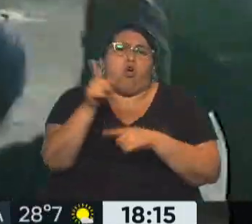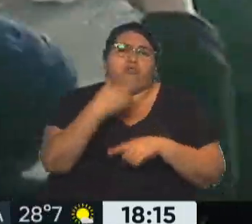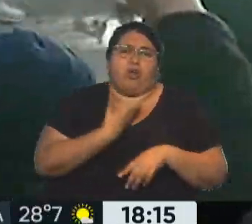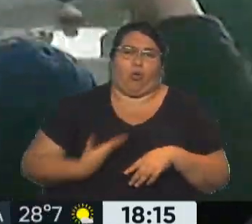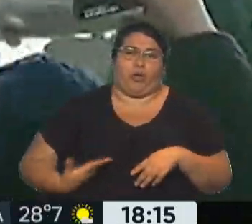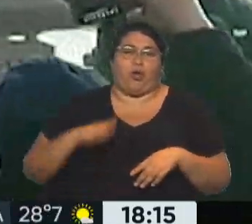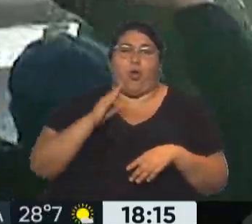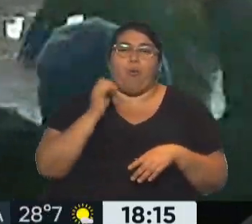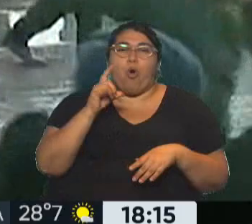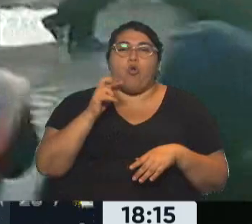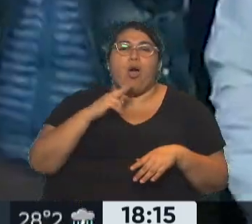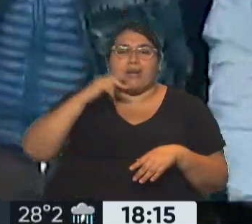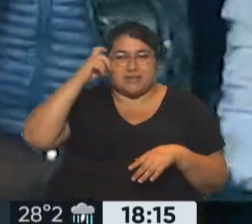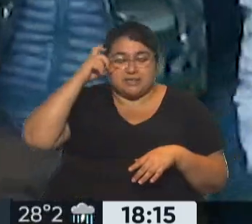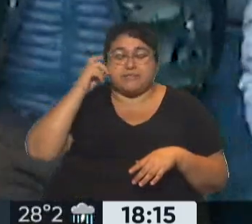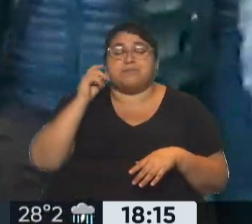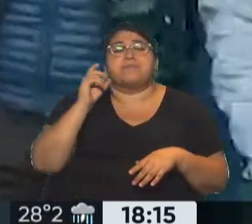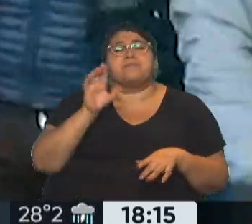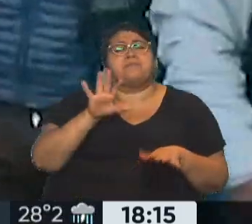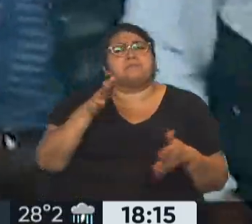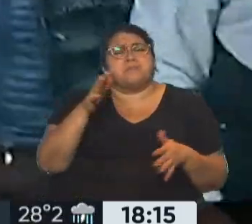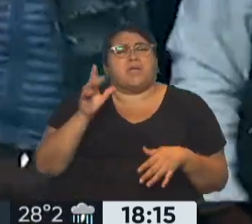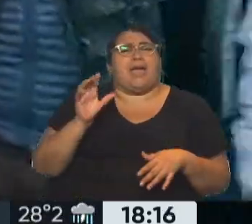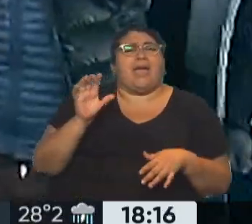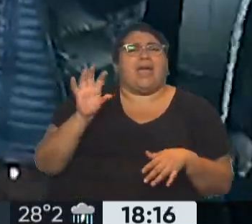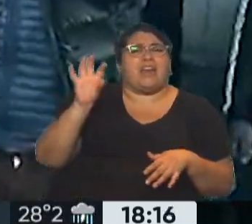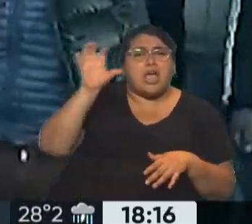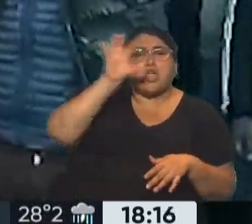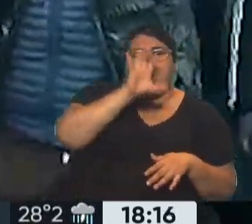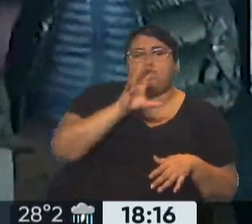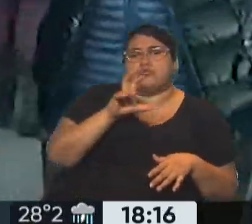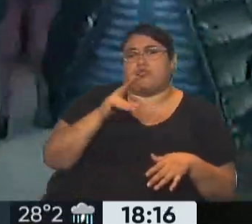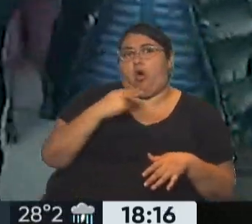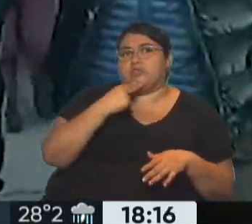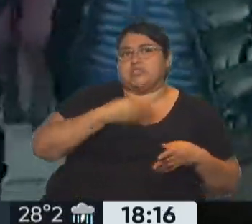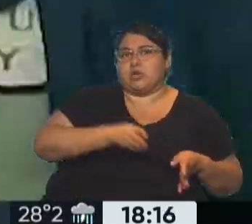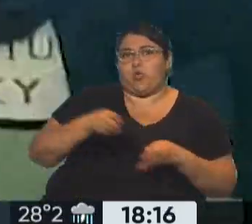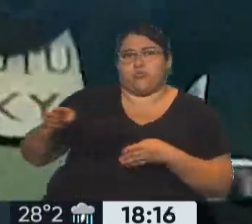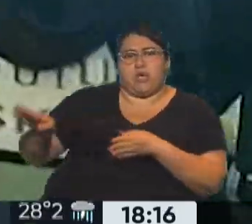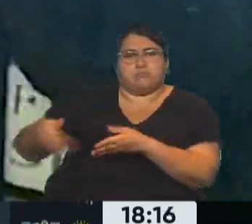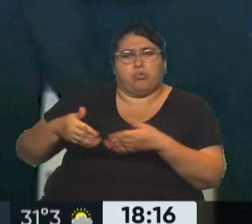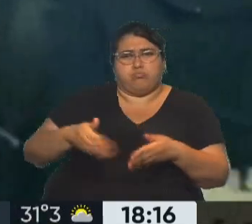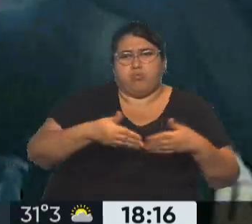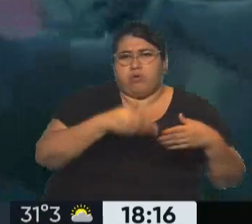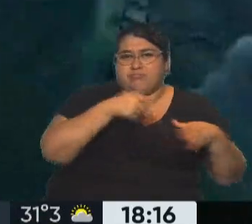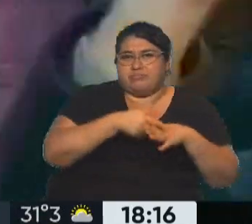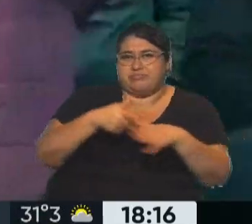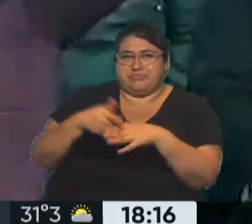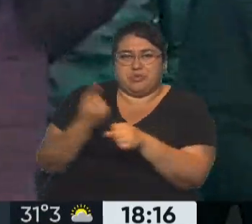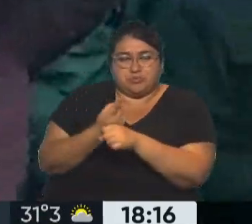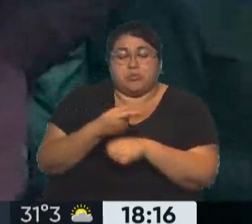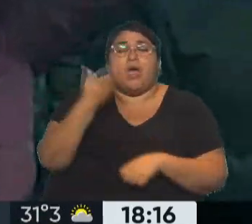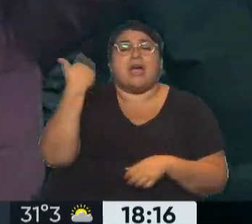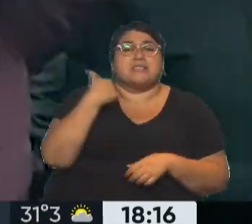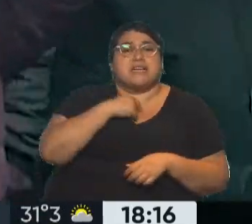Boluarte. Pero también hay al menos 11 regiones con rutas bloqueadas. Uh-huh. Contábamos también que ayer intentaron